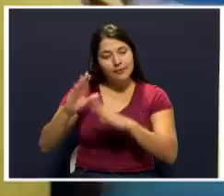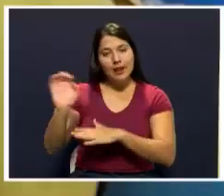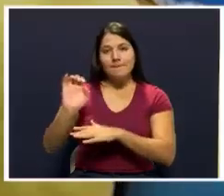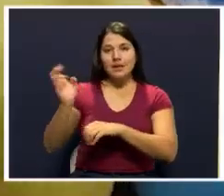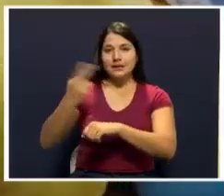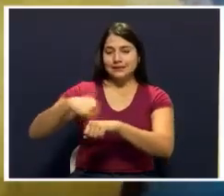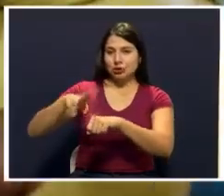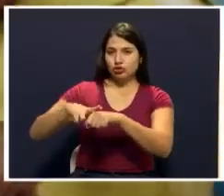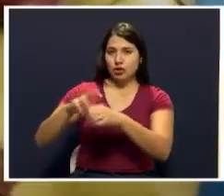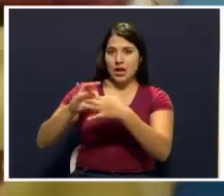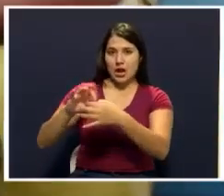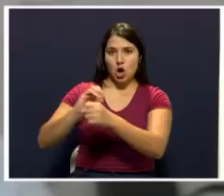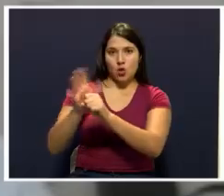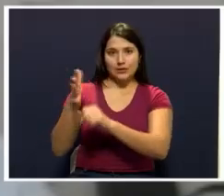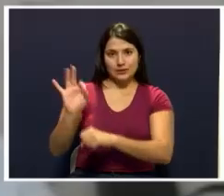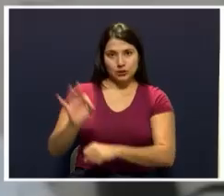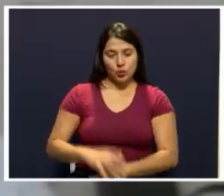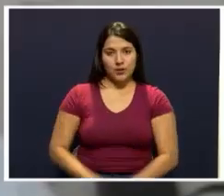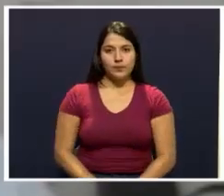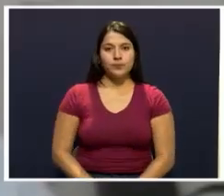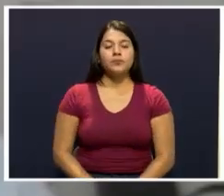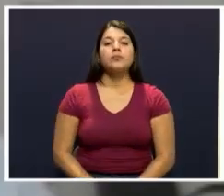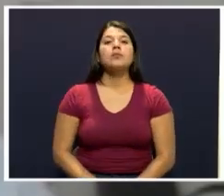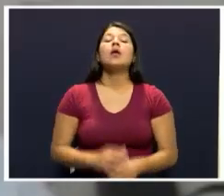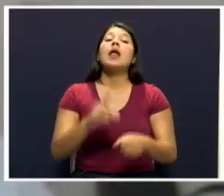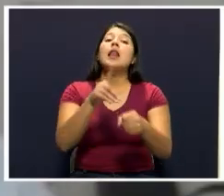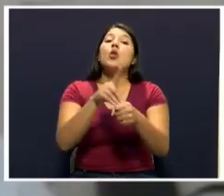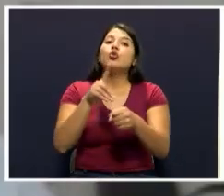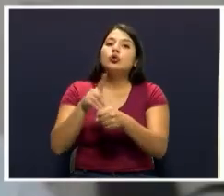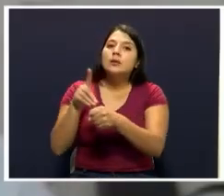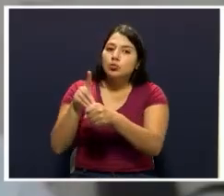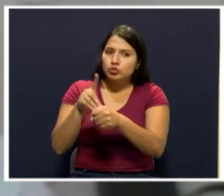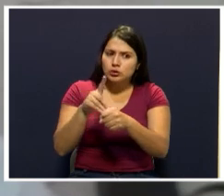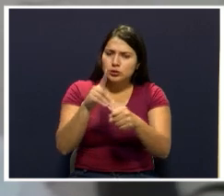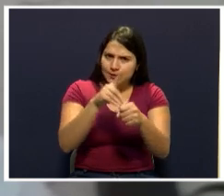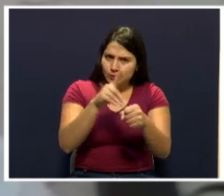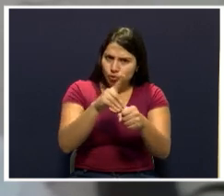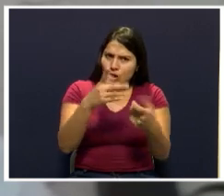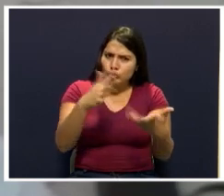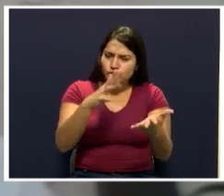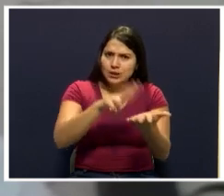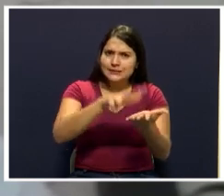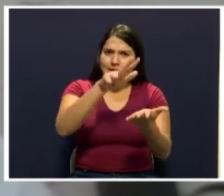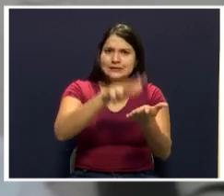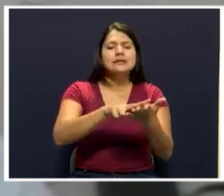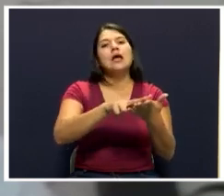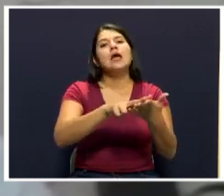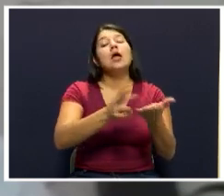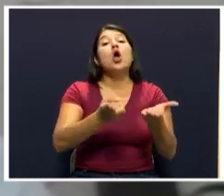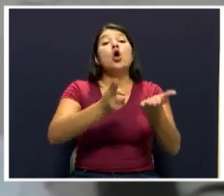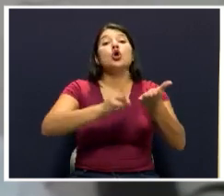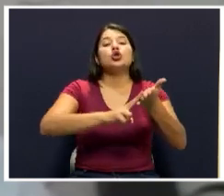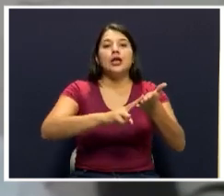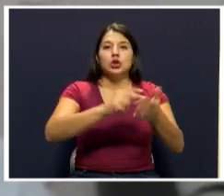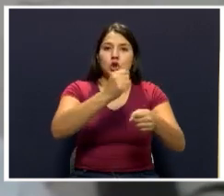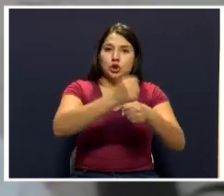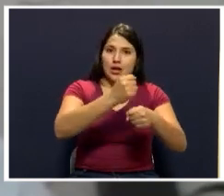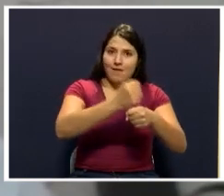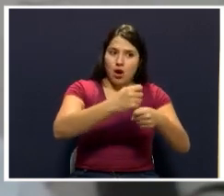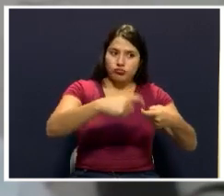nacional del COVID-19. A pesar de que los diputados aprobaron la suspensión temporal parcial del contrato de trabajo para no romper